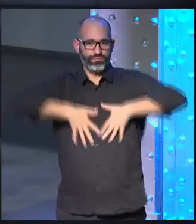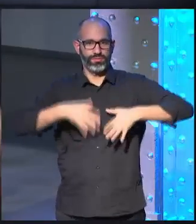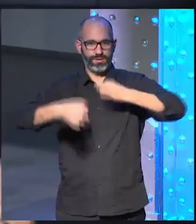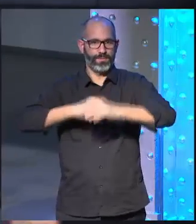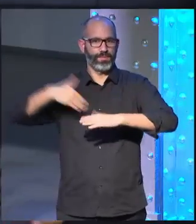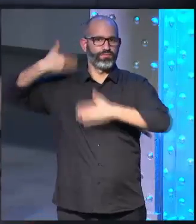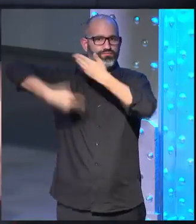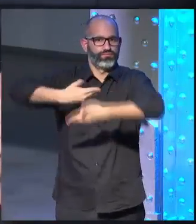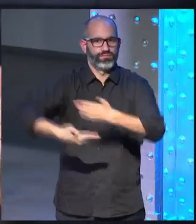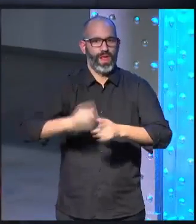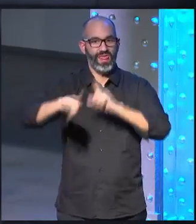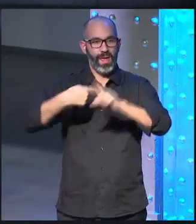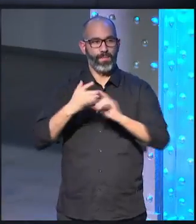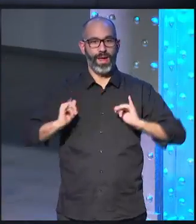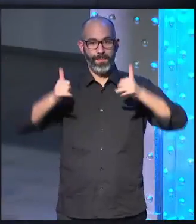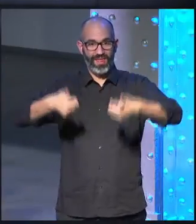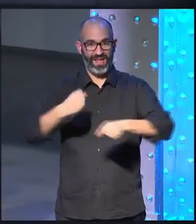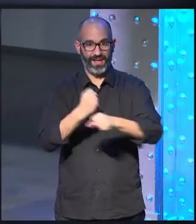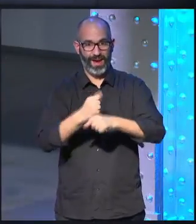Y es más, cuando llegué a la fundación